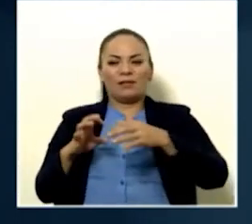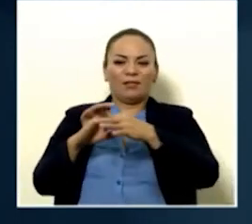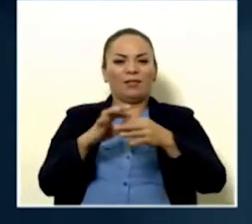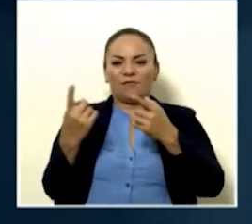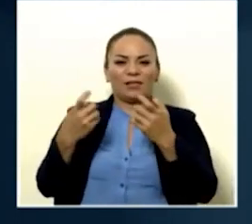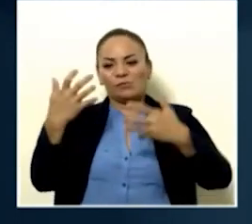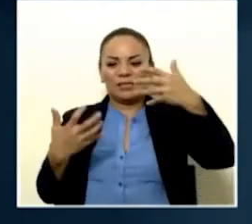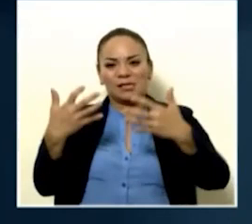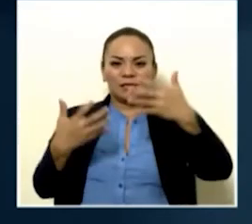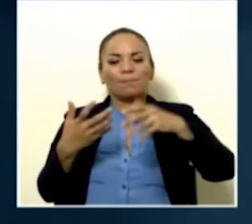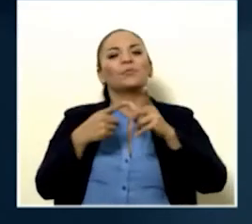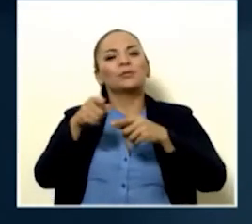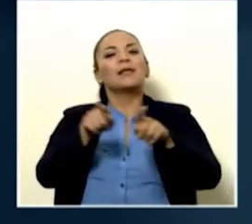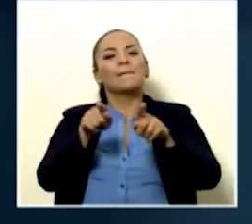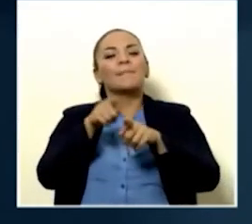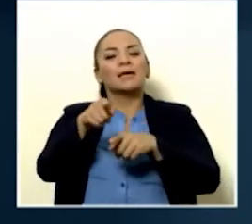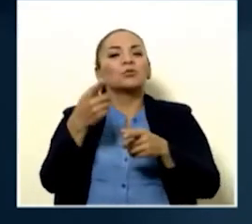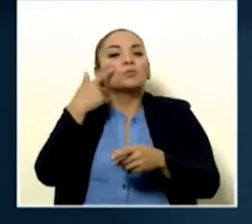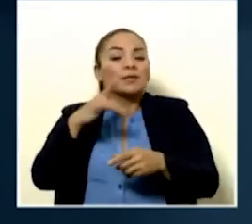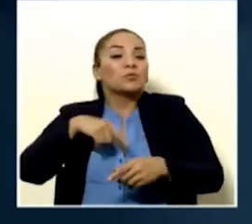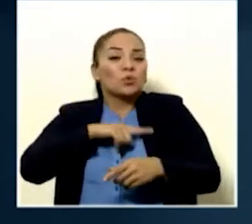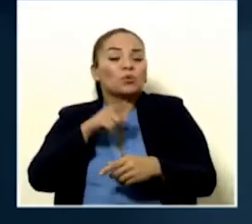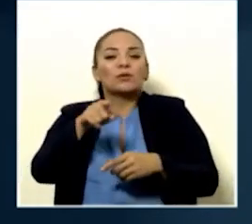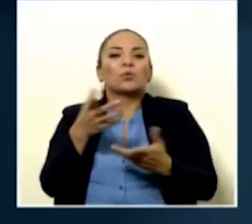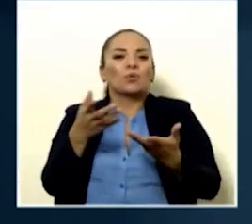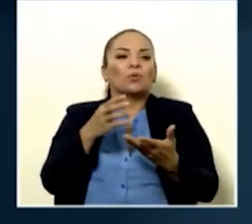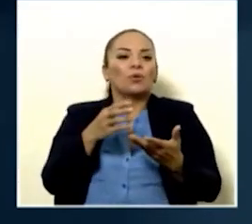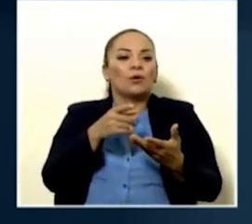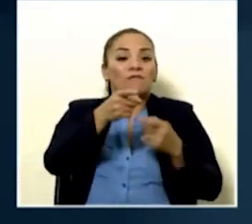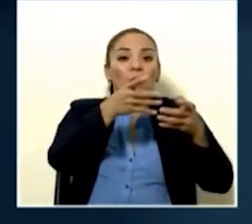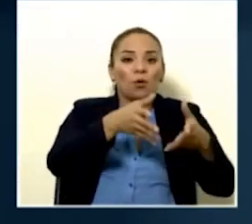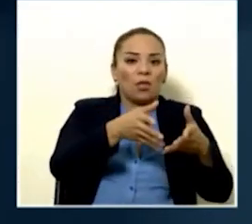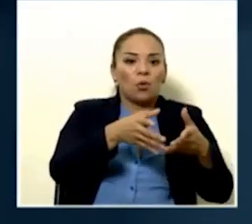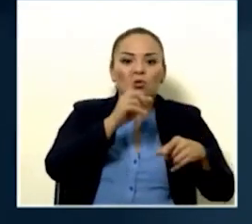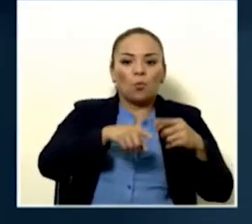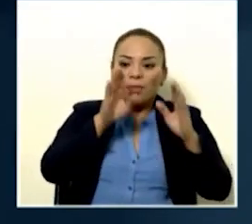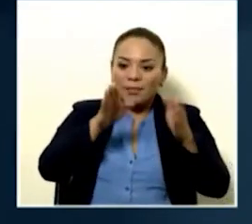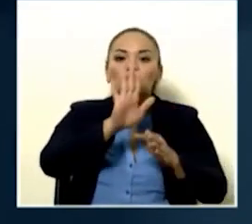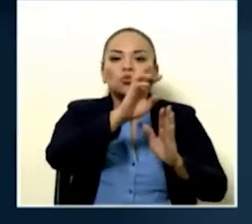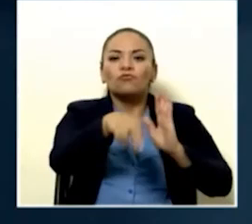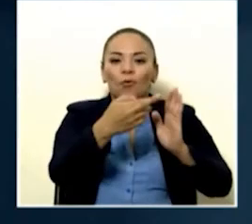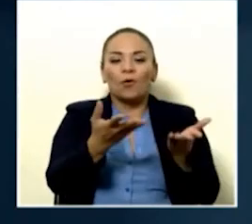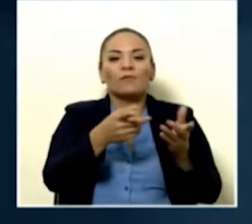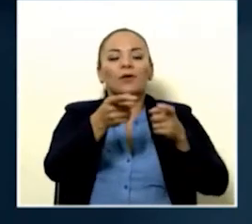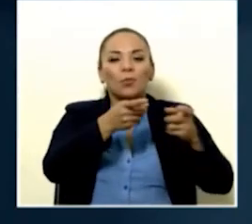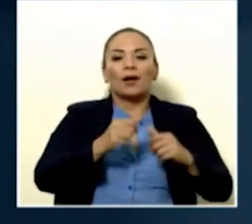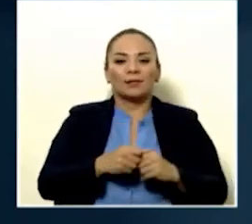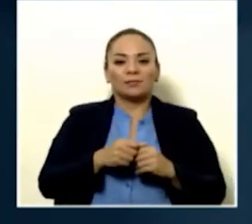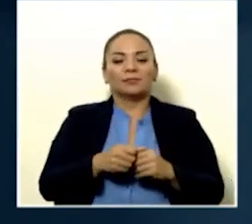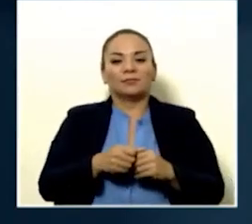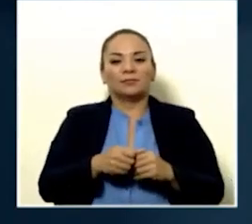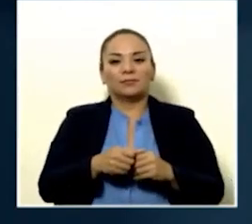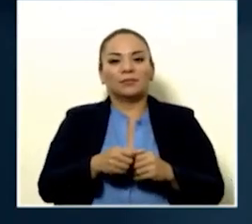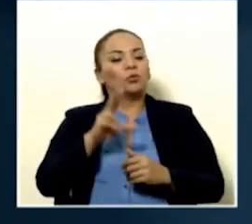mismo tiempo pues también nos parece que distrae un poco al regulador de su rol, que es justamente pues regular y no tener